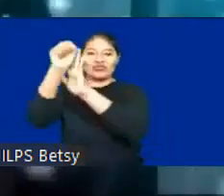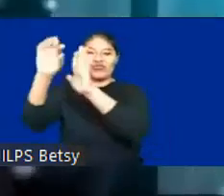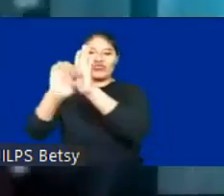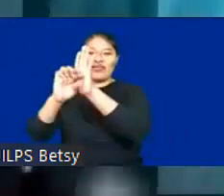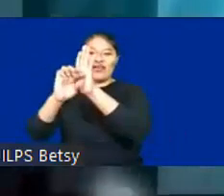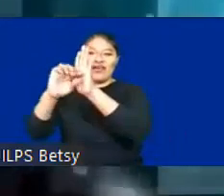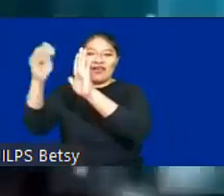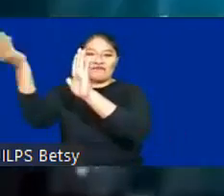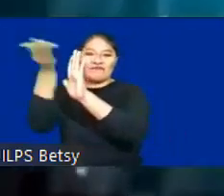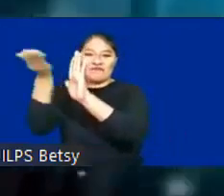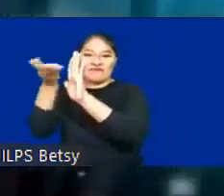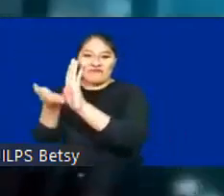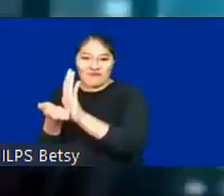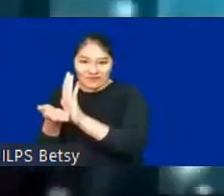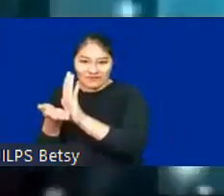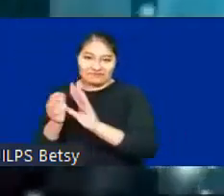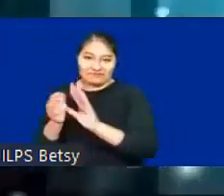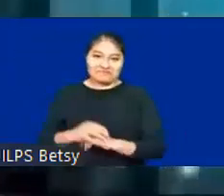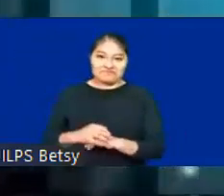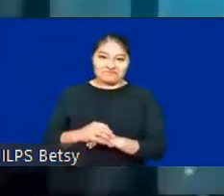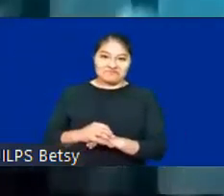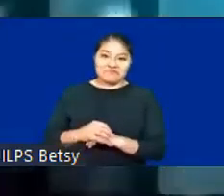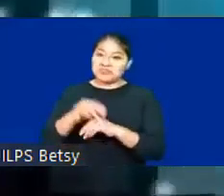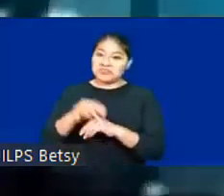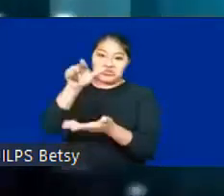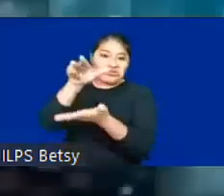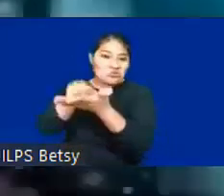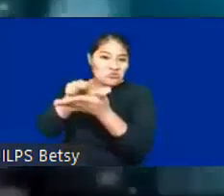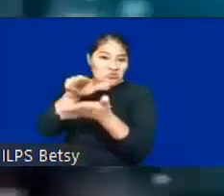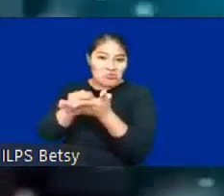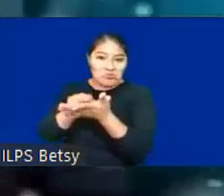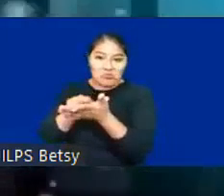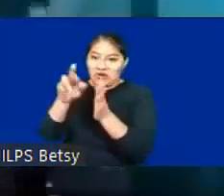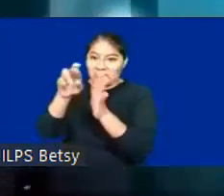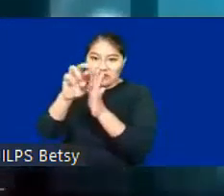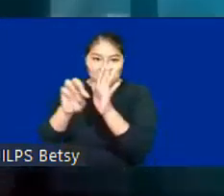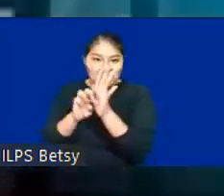asiento registral también en formato digital.